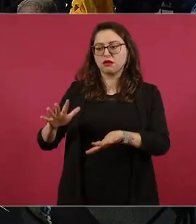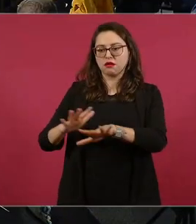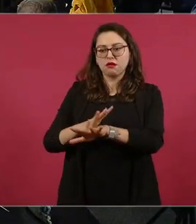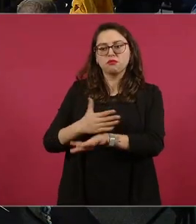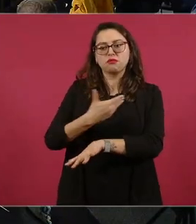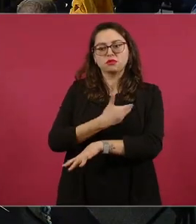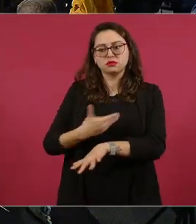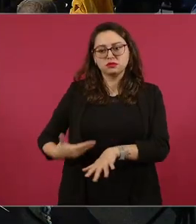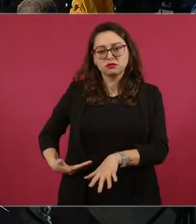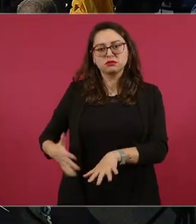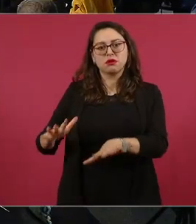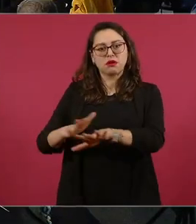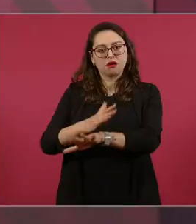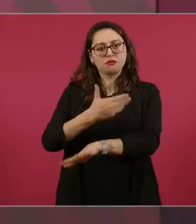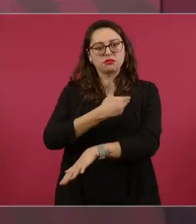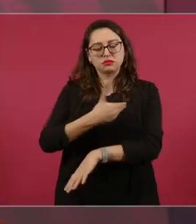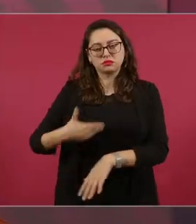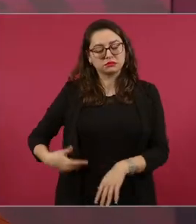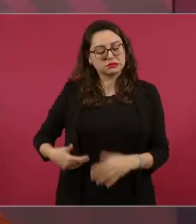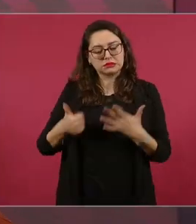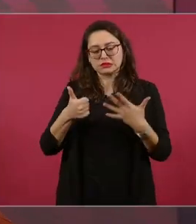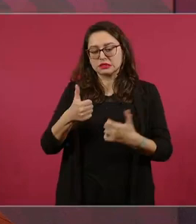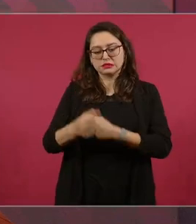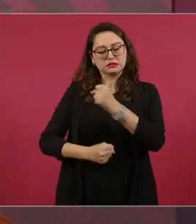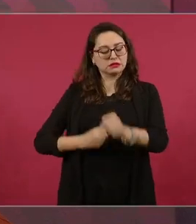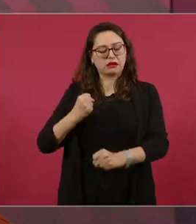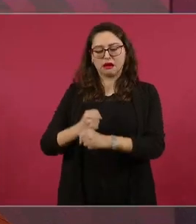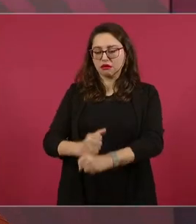Además, es un mandato, son 6 años.